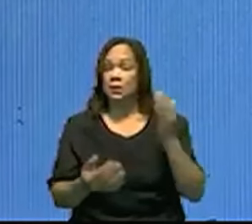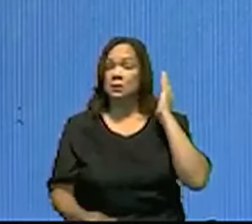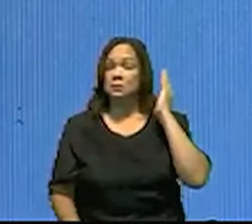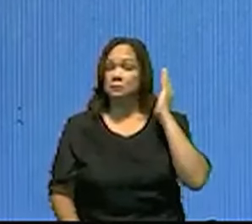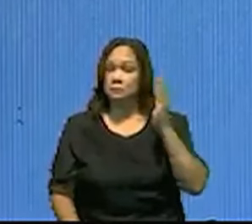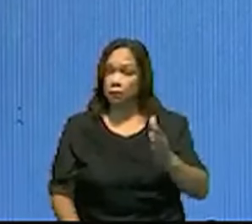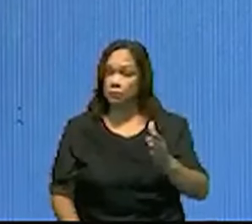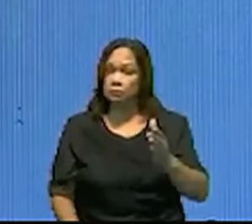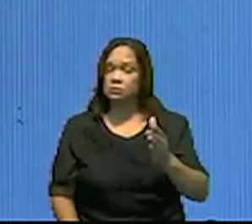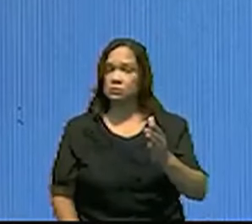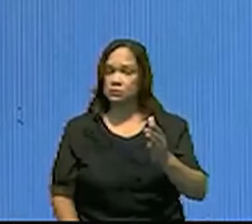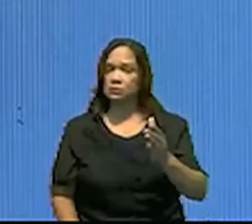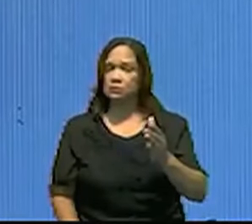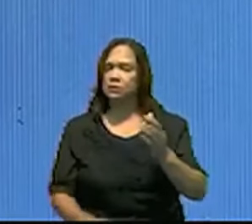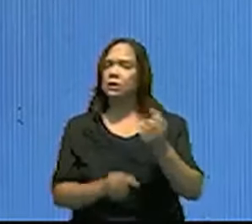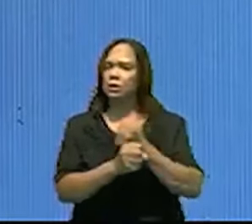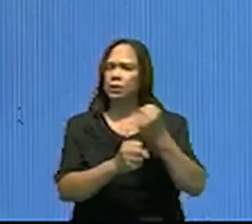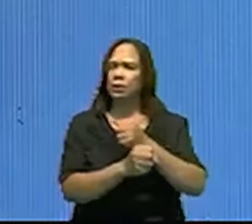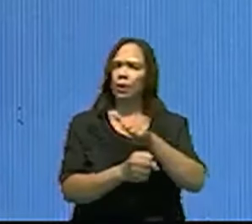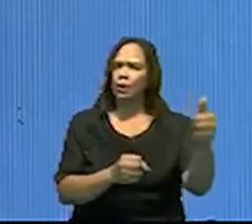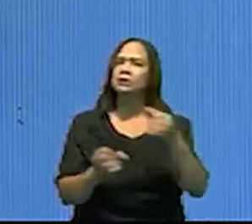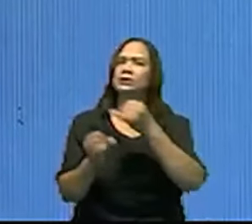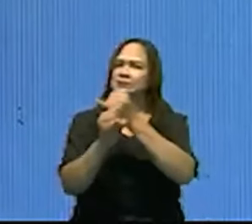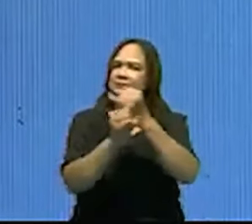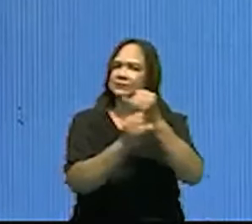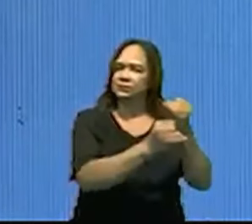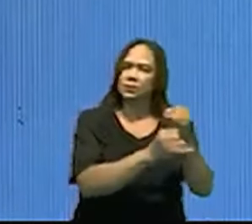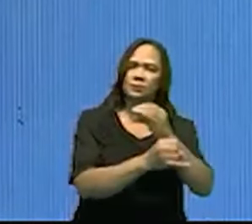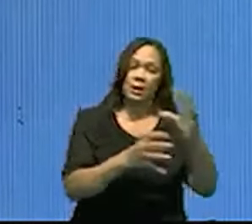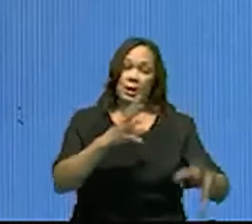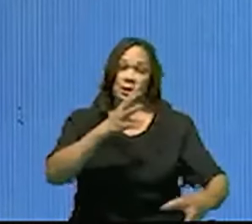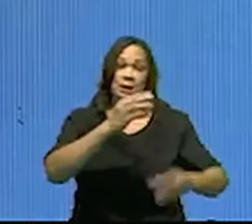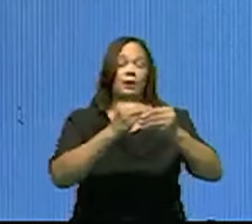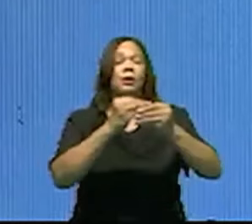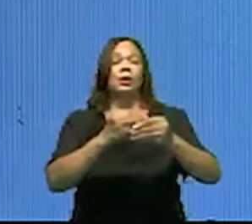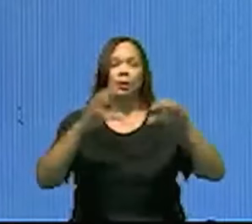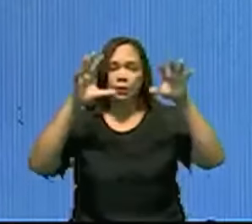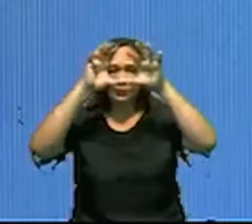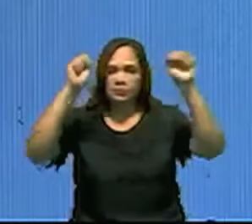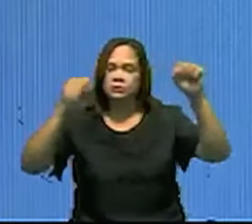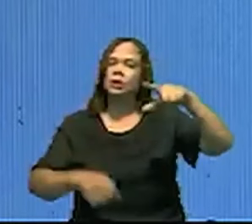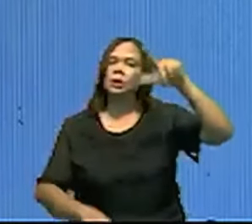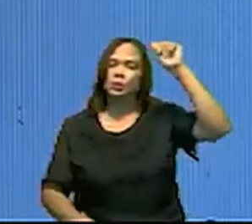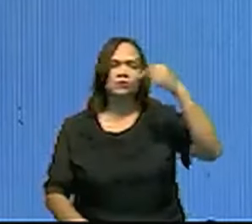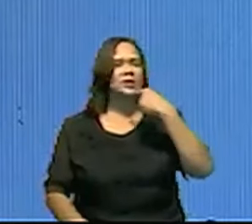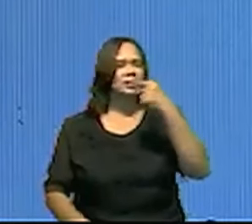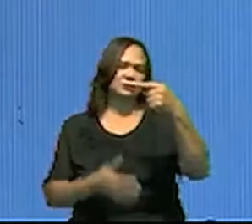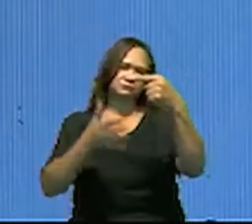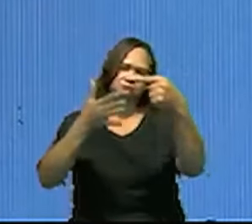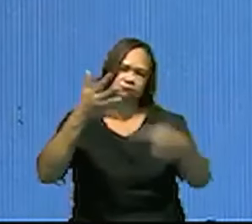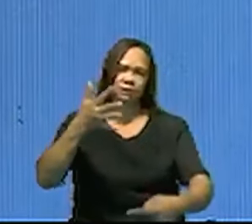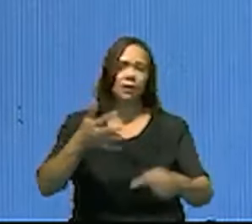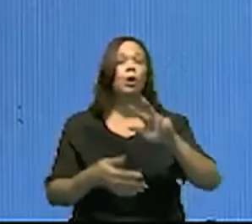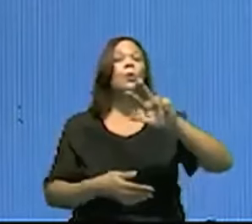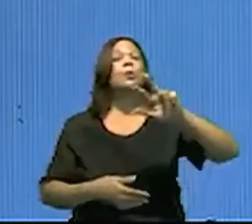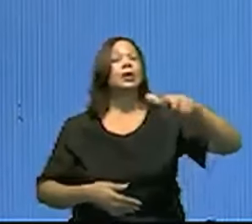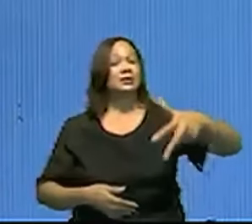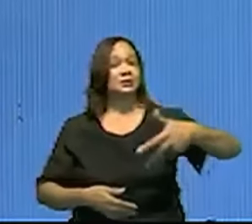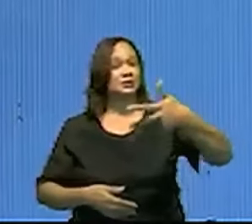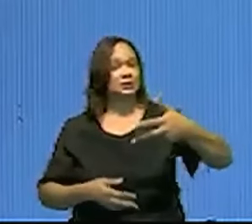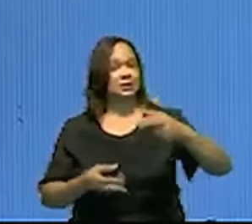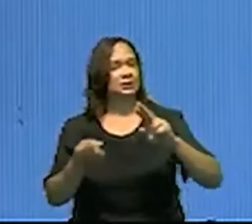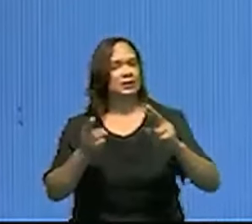próximamente también estamos trabajando en otras instituciones para completar lo que el presidente Luis Abinader ha mencionado como una tercera ola también